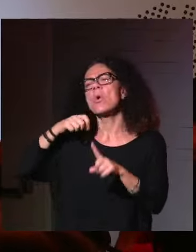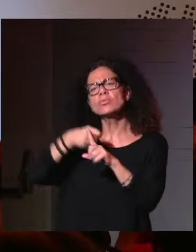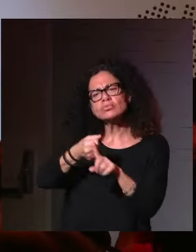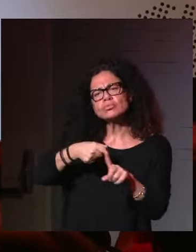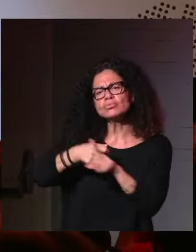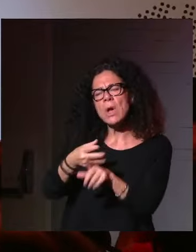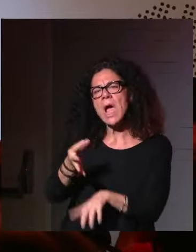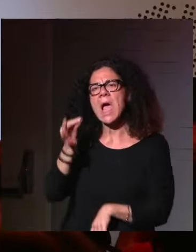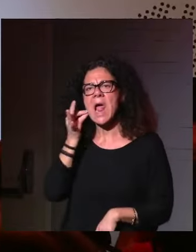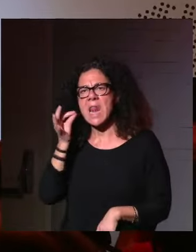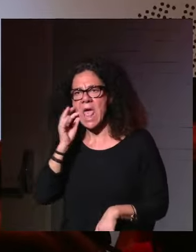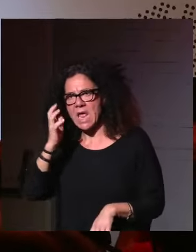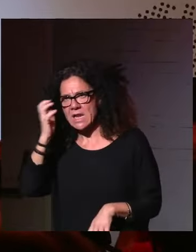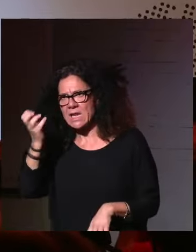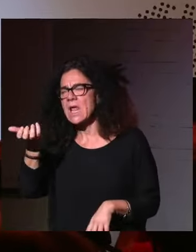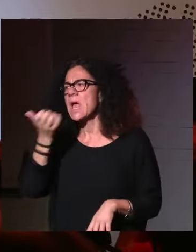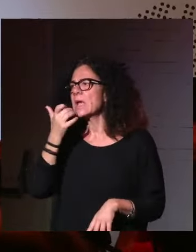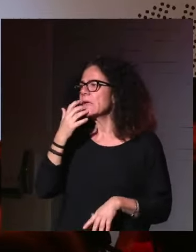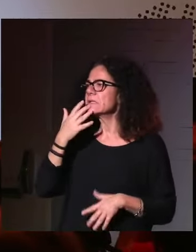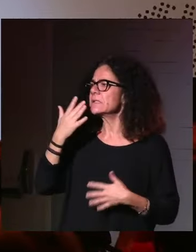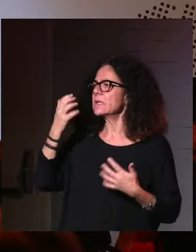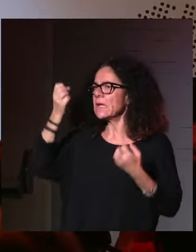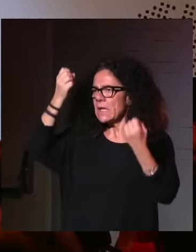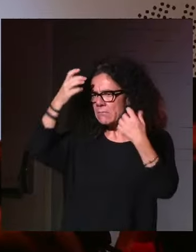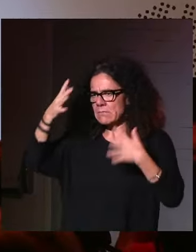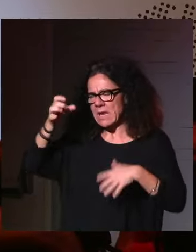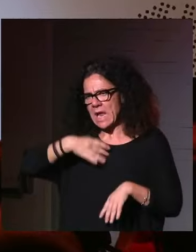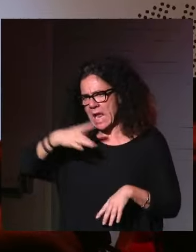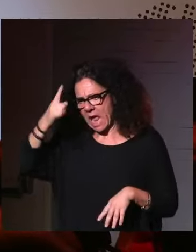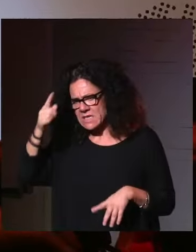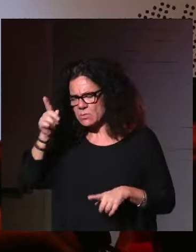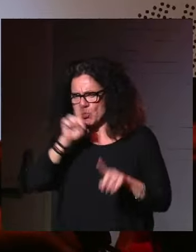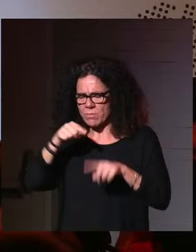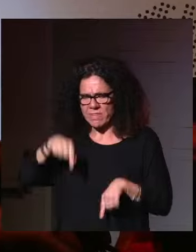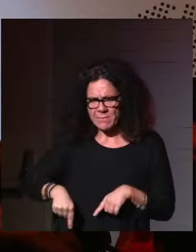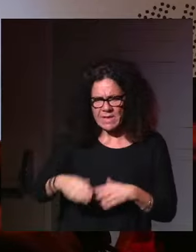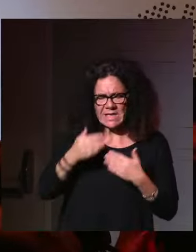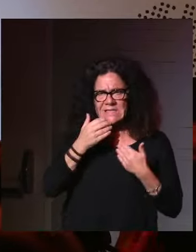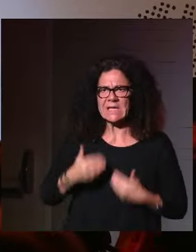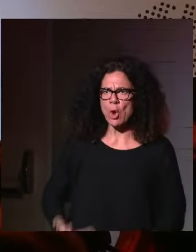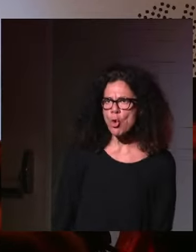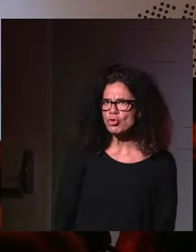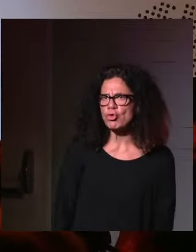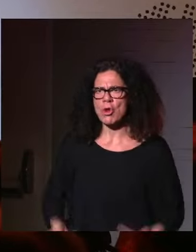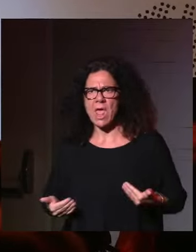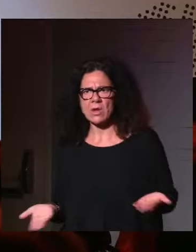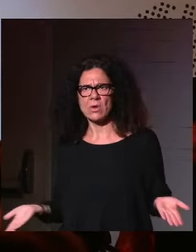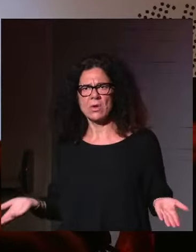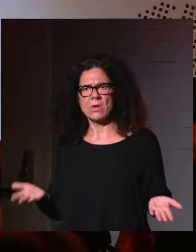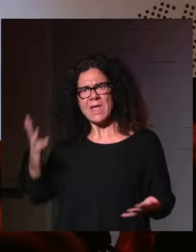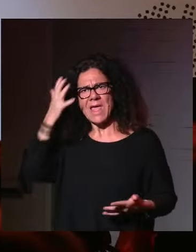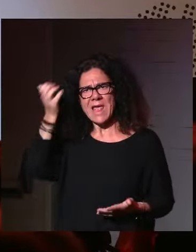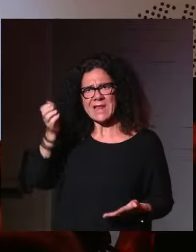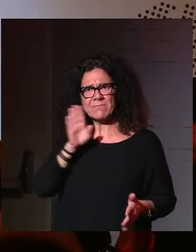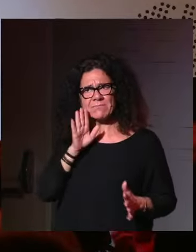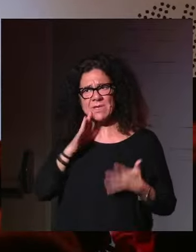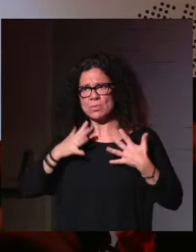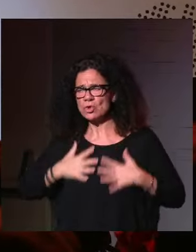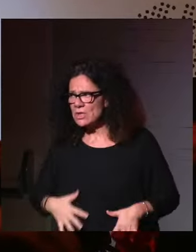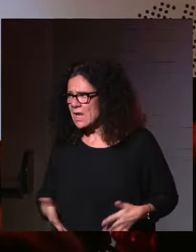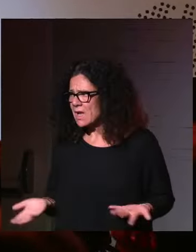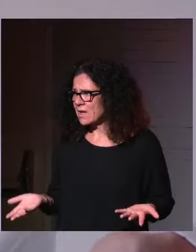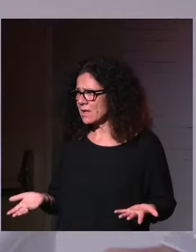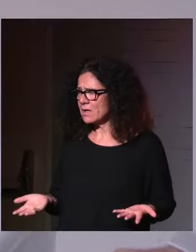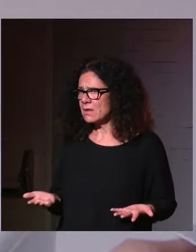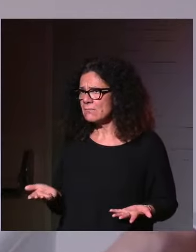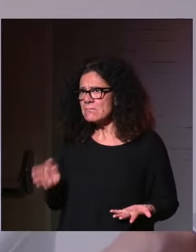reina que si canas que si el brazo que si el problema del pie que si el corto que si el largo el rey lleva con el mismo traje 30 40